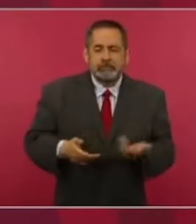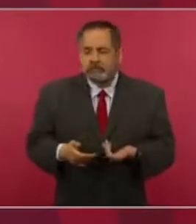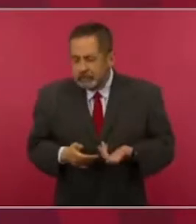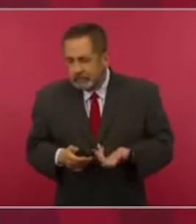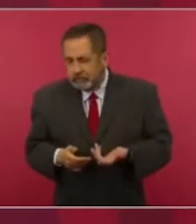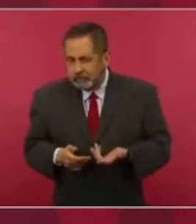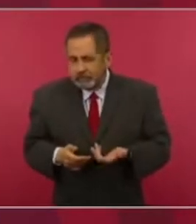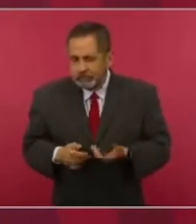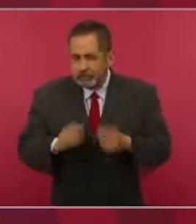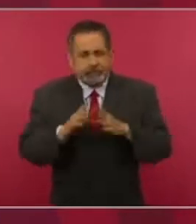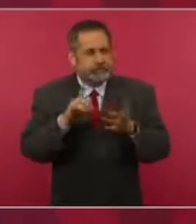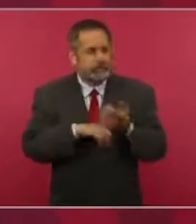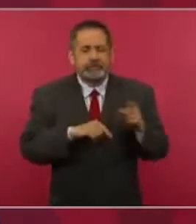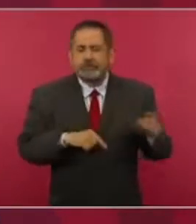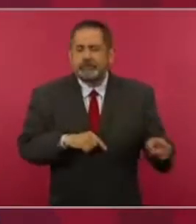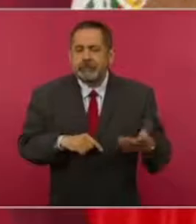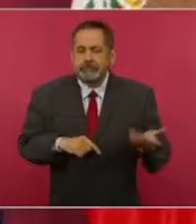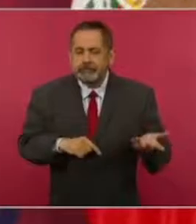casualidad,